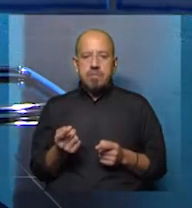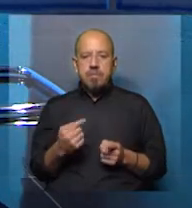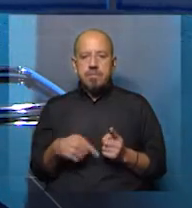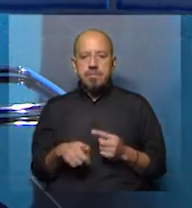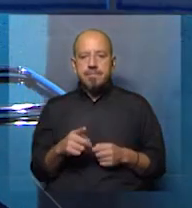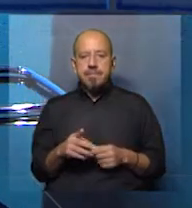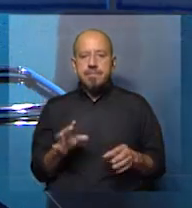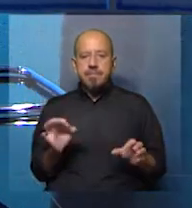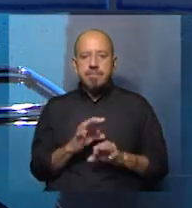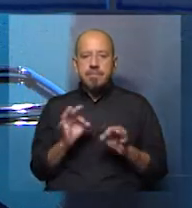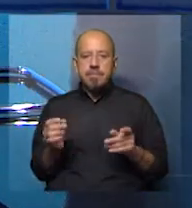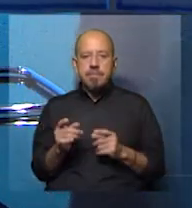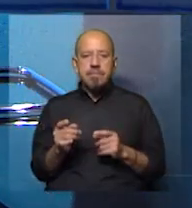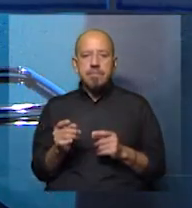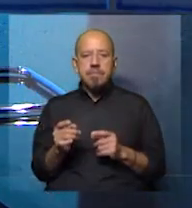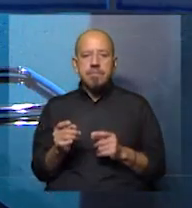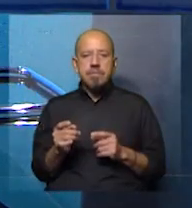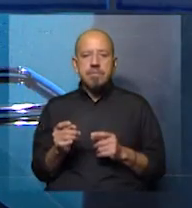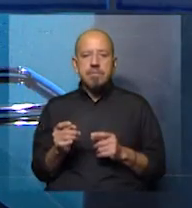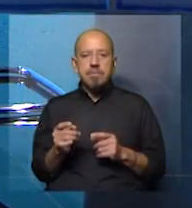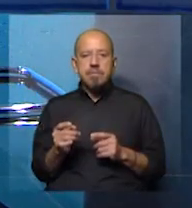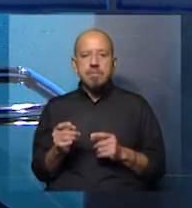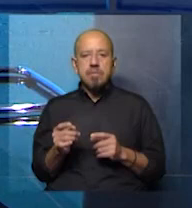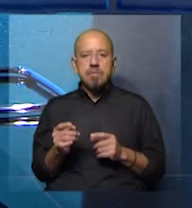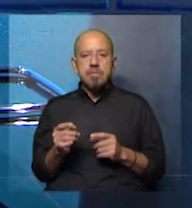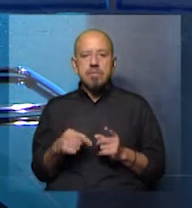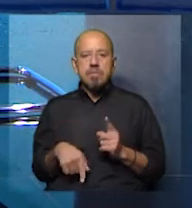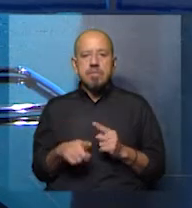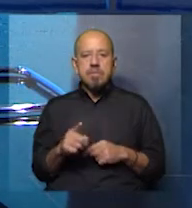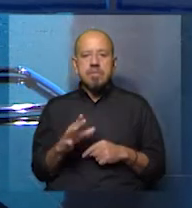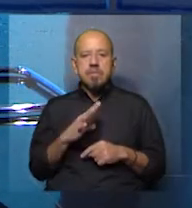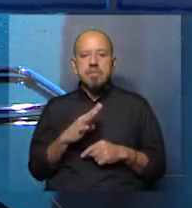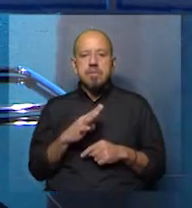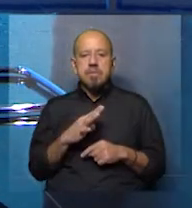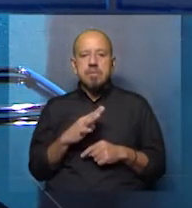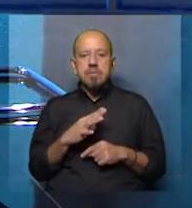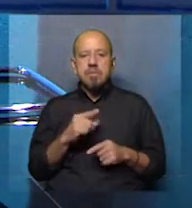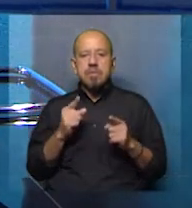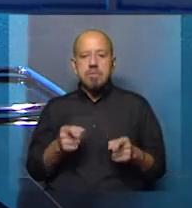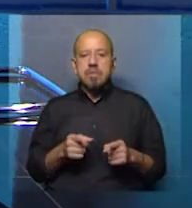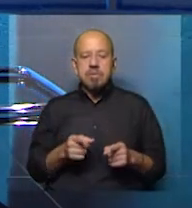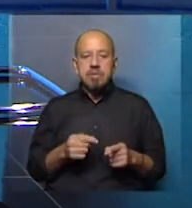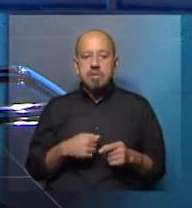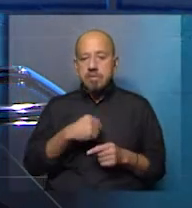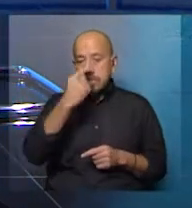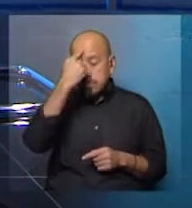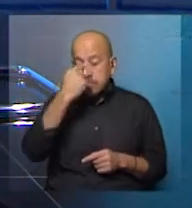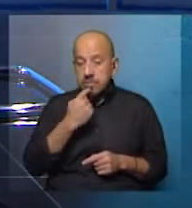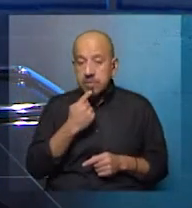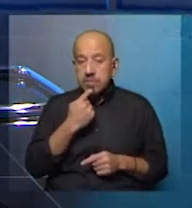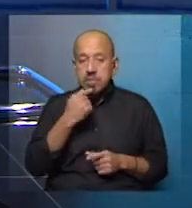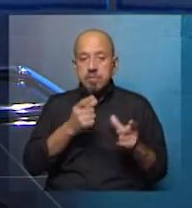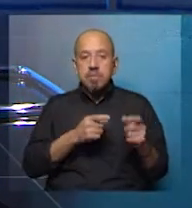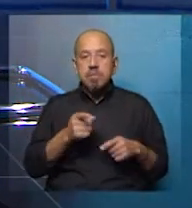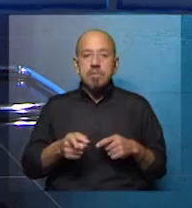o eso es justificar no estoy diciendo lo que está pasando esas mismas personas en nuestra época después